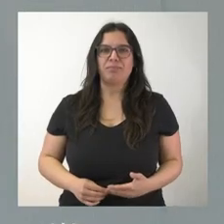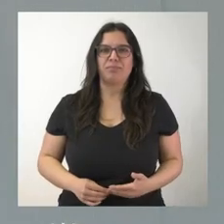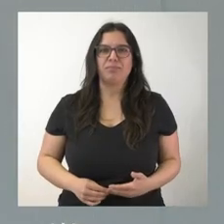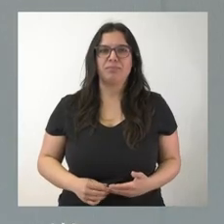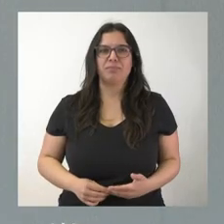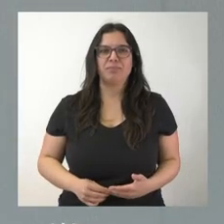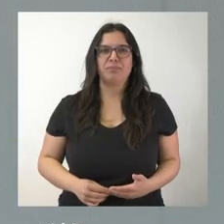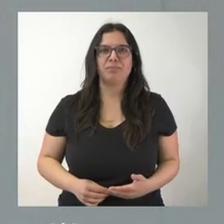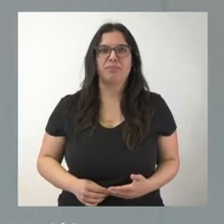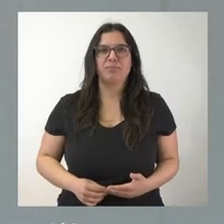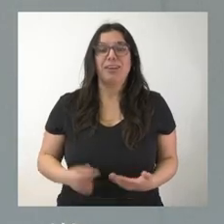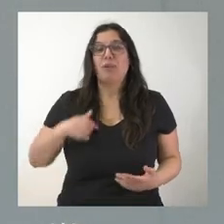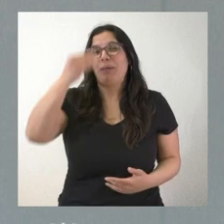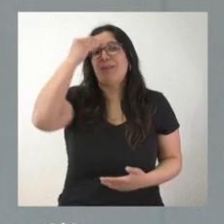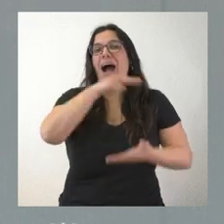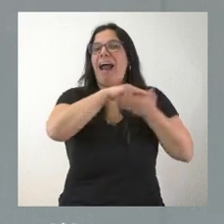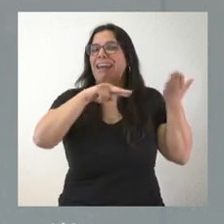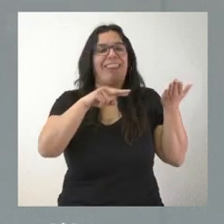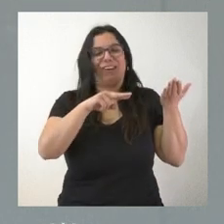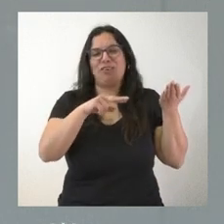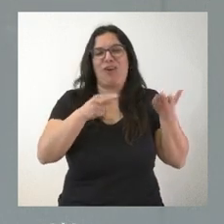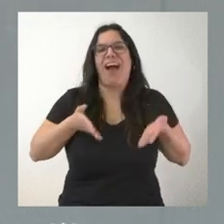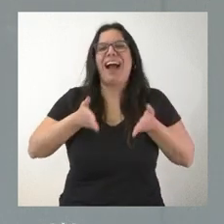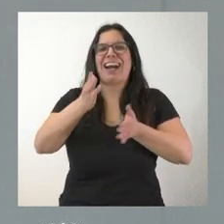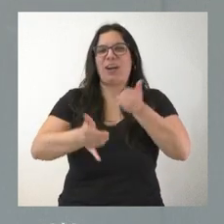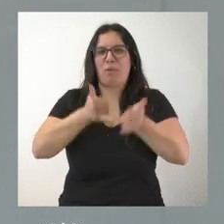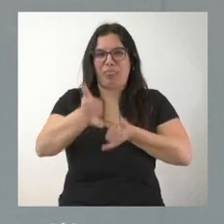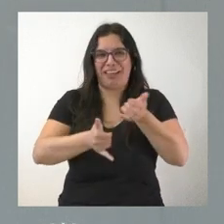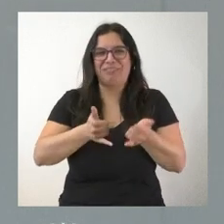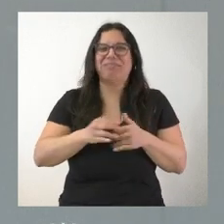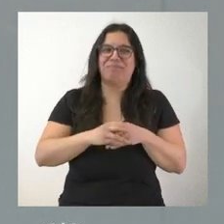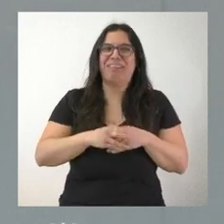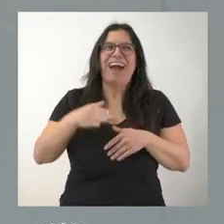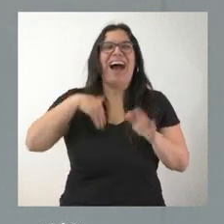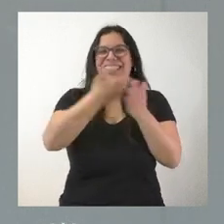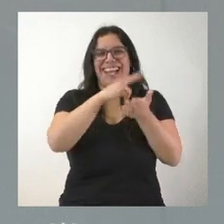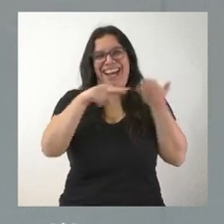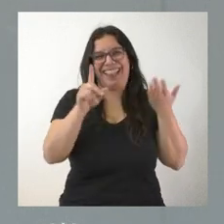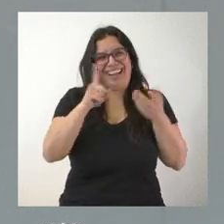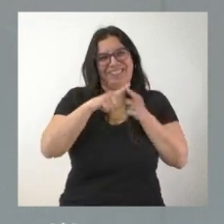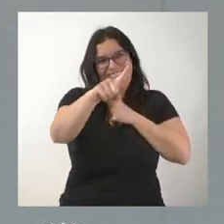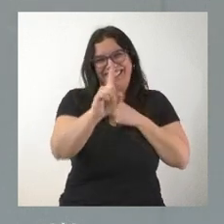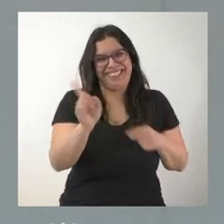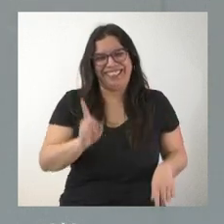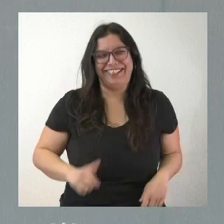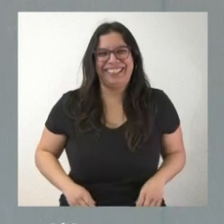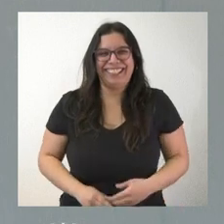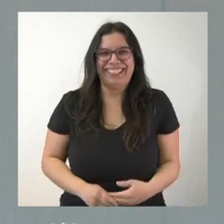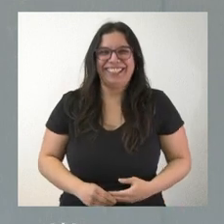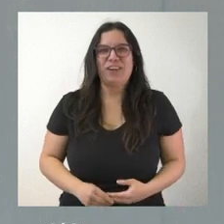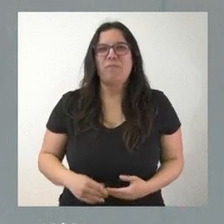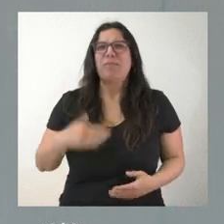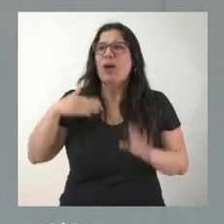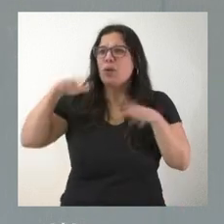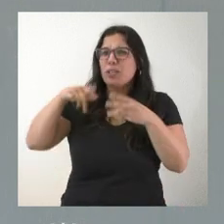sí la había entendido algo de Galicia era mucho el carril bici hasta Galicia y en la última el entendido algo de las notas